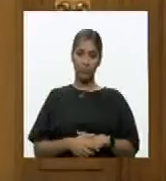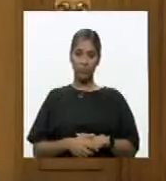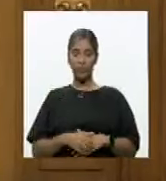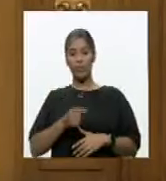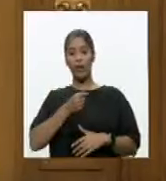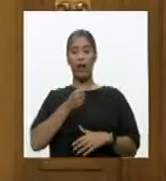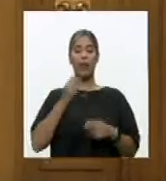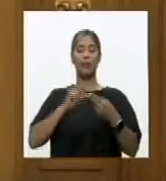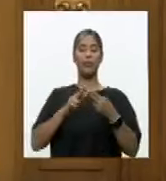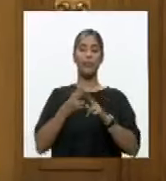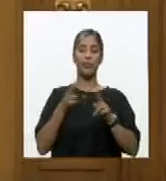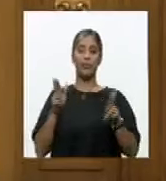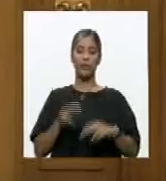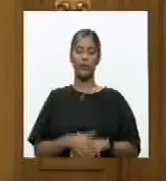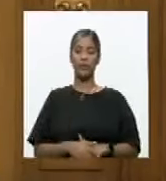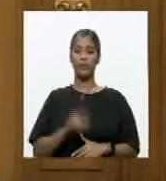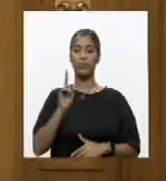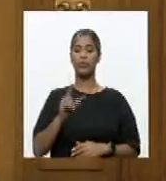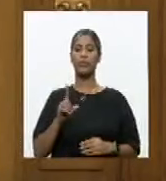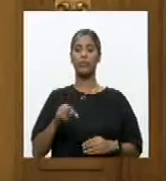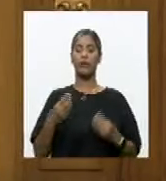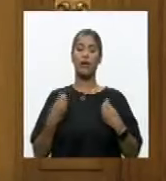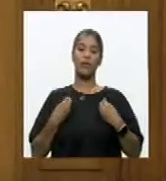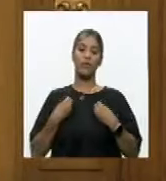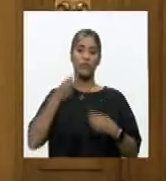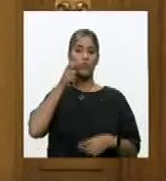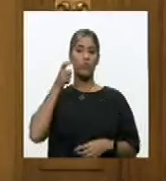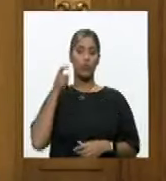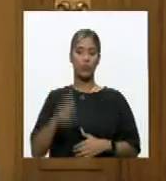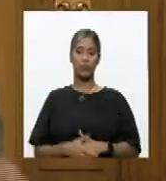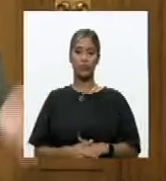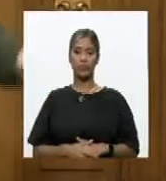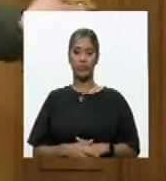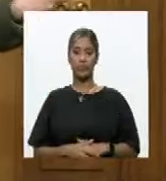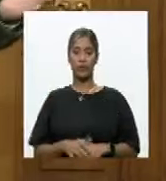canto por la paz y por la vida de nuestro pueblo.